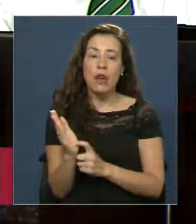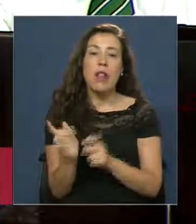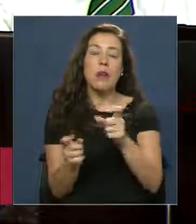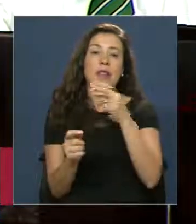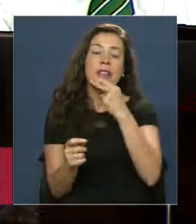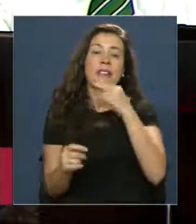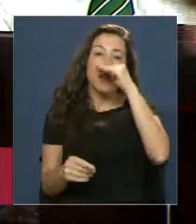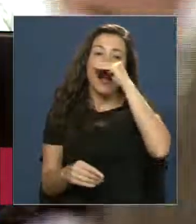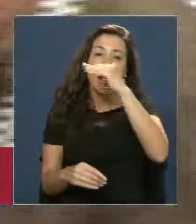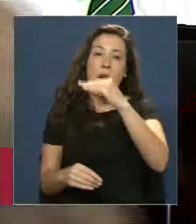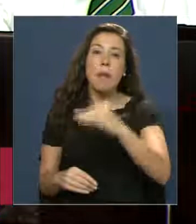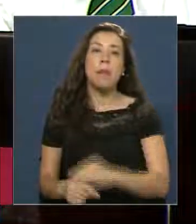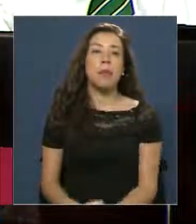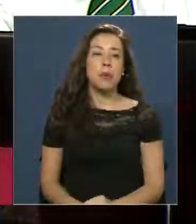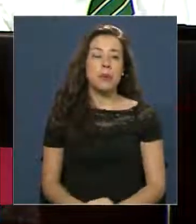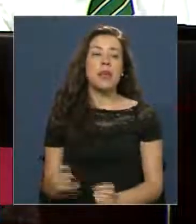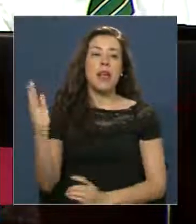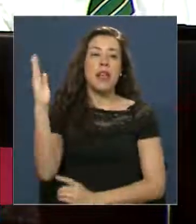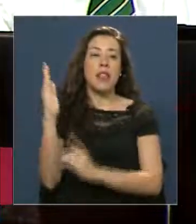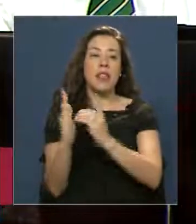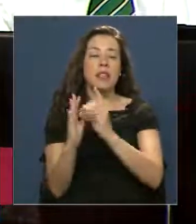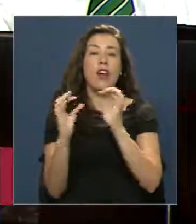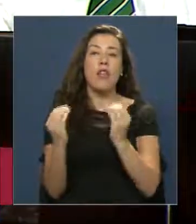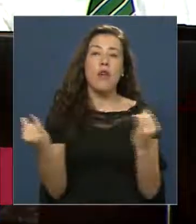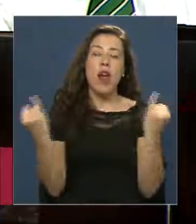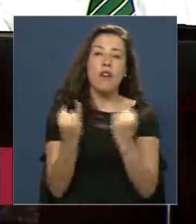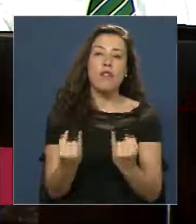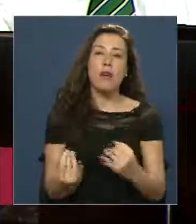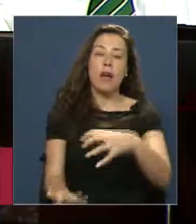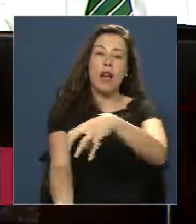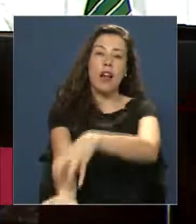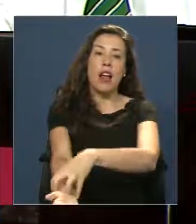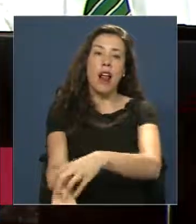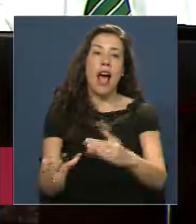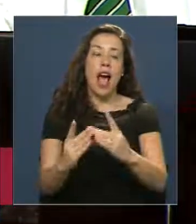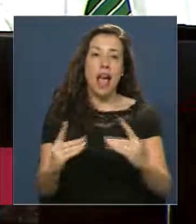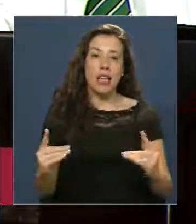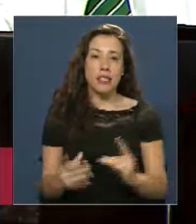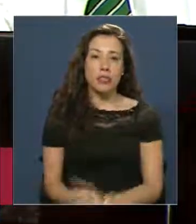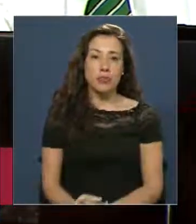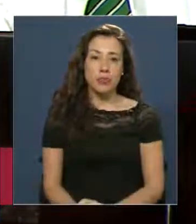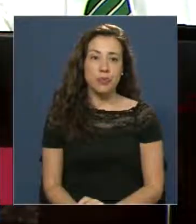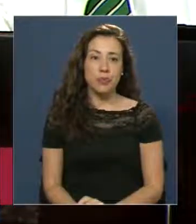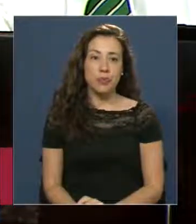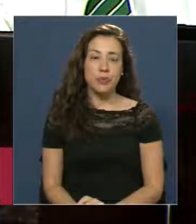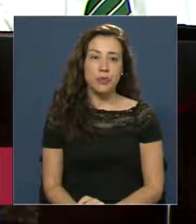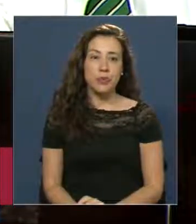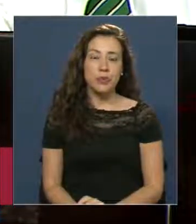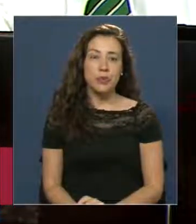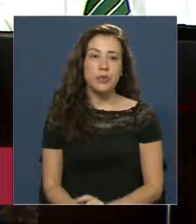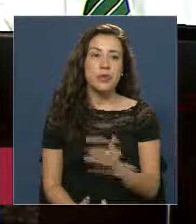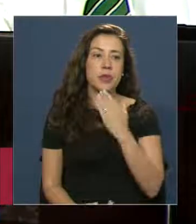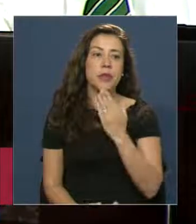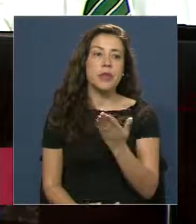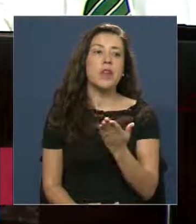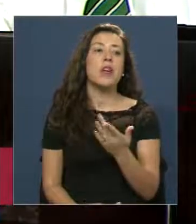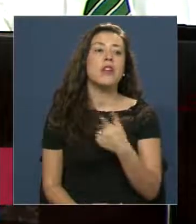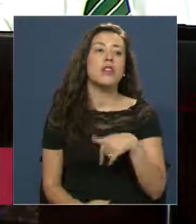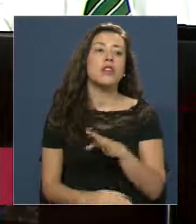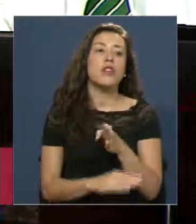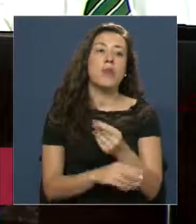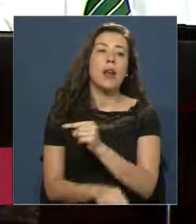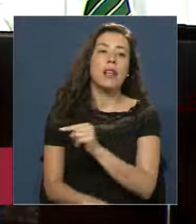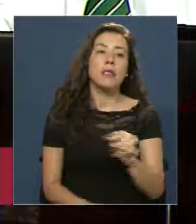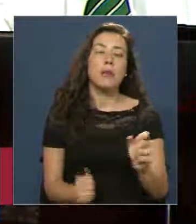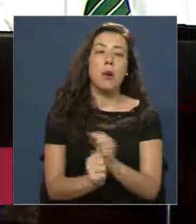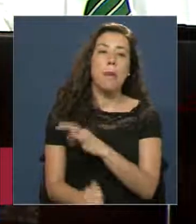campesinos, productores y del desarrollo armónico de la región de Aysén. Por todo lo anteriormente dicho, presidente, también reforzar que estuvimos en la semana